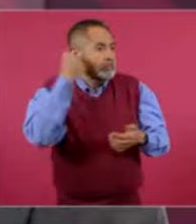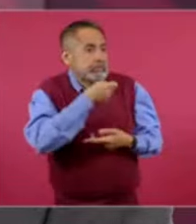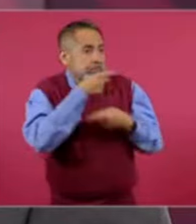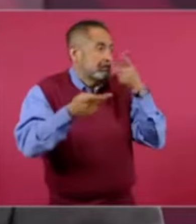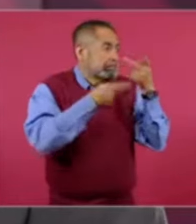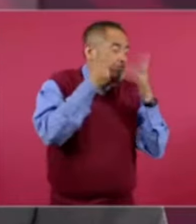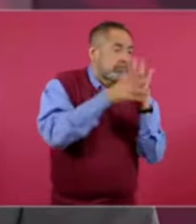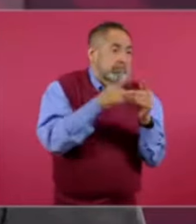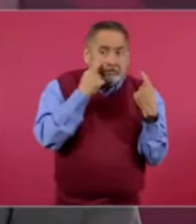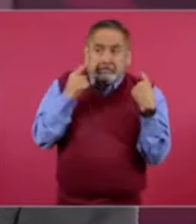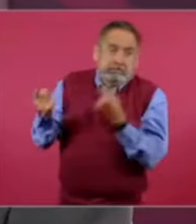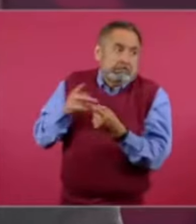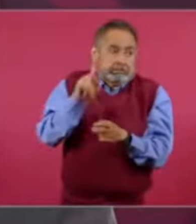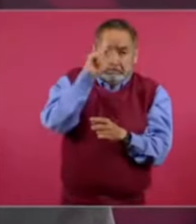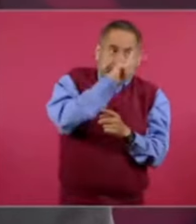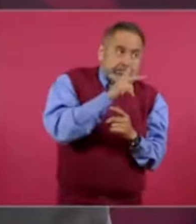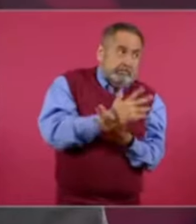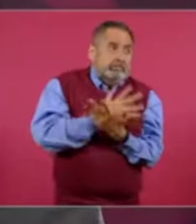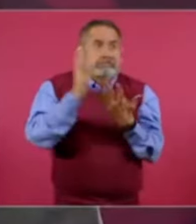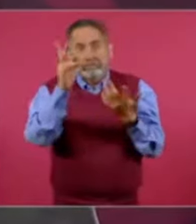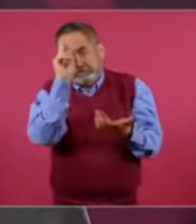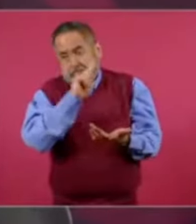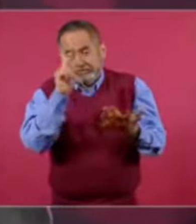y todos.